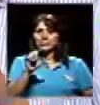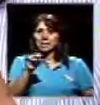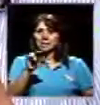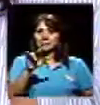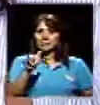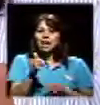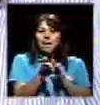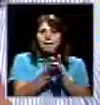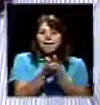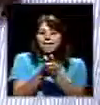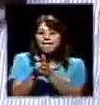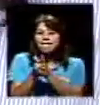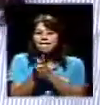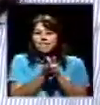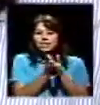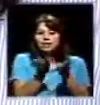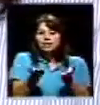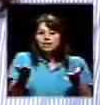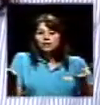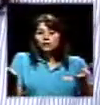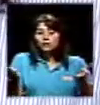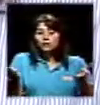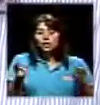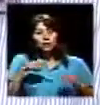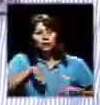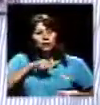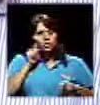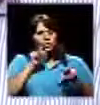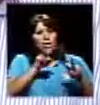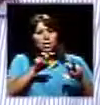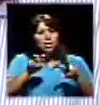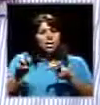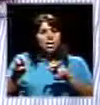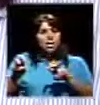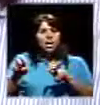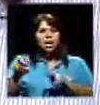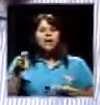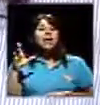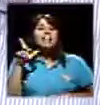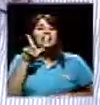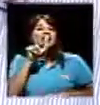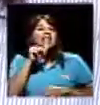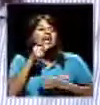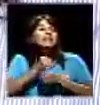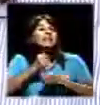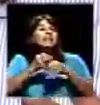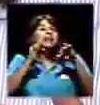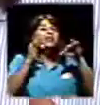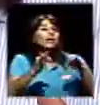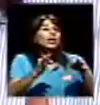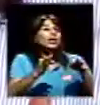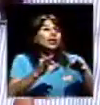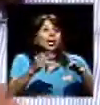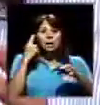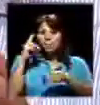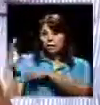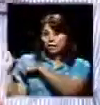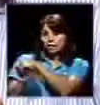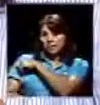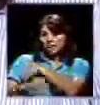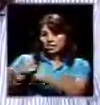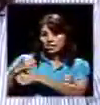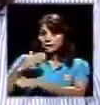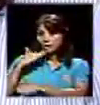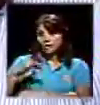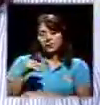determinar quién está haciendo mejor las cosas. Para castigar al que está haciéndolo mal, no, esa no es la idea. La idea es, mire, vea,